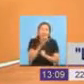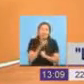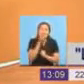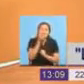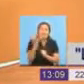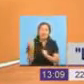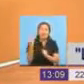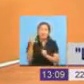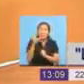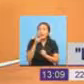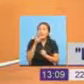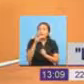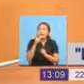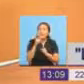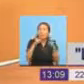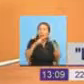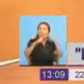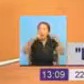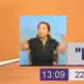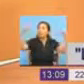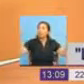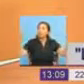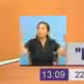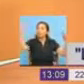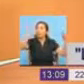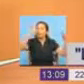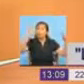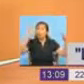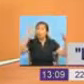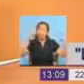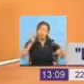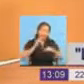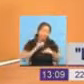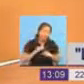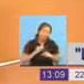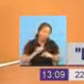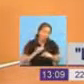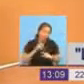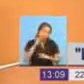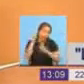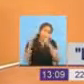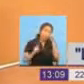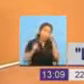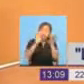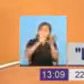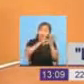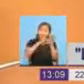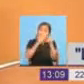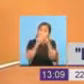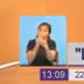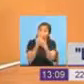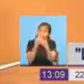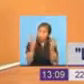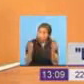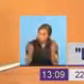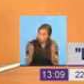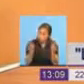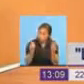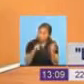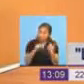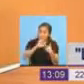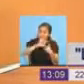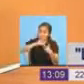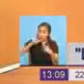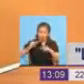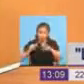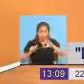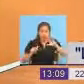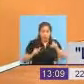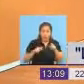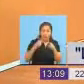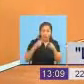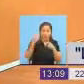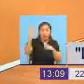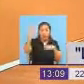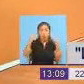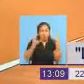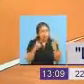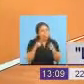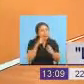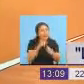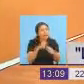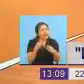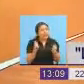parecía un puente europeo lamentablemente algunas manos se ocuparon de sacar esta iluminación va a